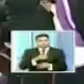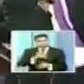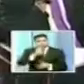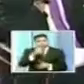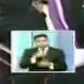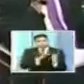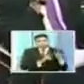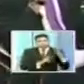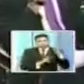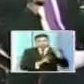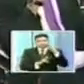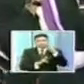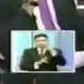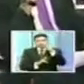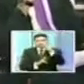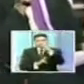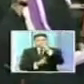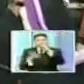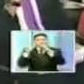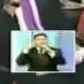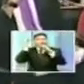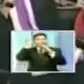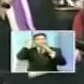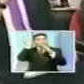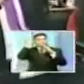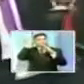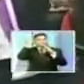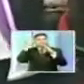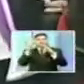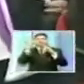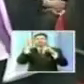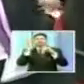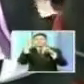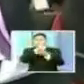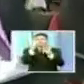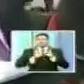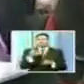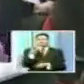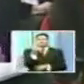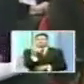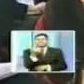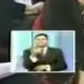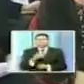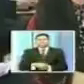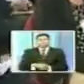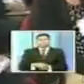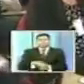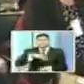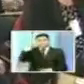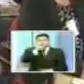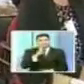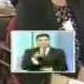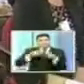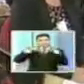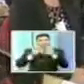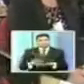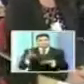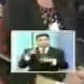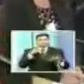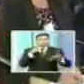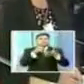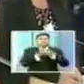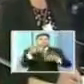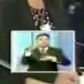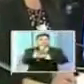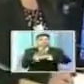BRICS y a soñar con un nuevo sistema monetario, un nuevo sistema financiero. Ese Brasil lo han detenido con un golpe de Estado.